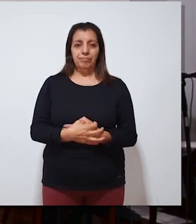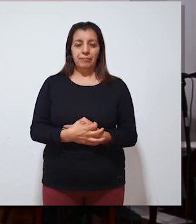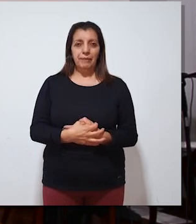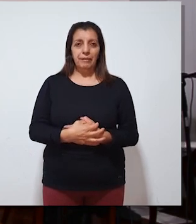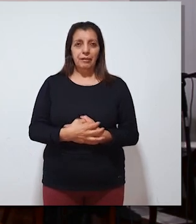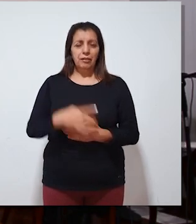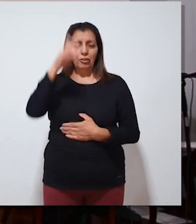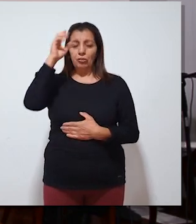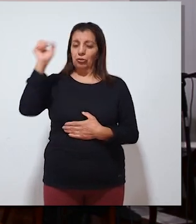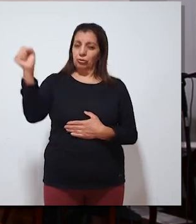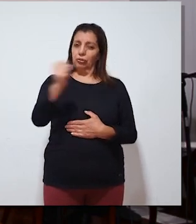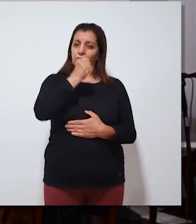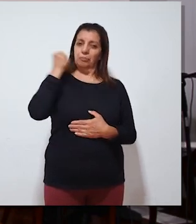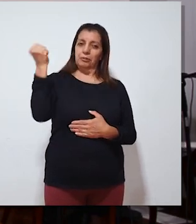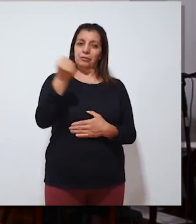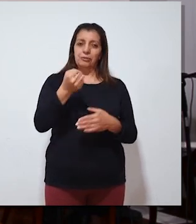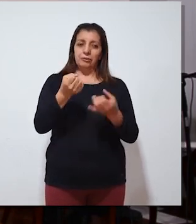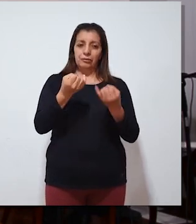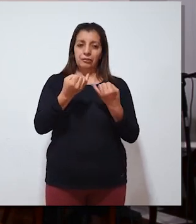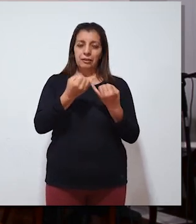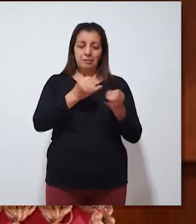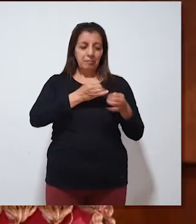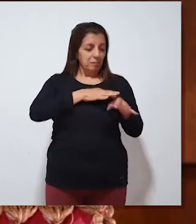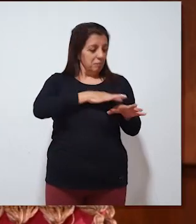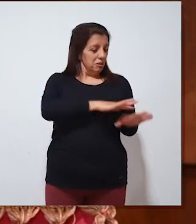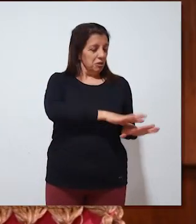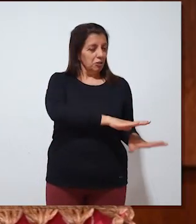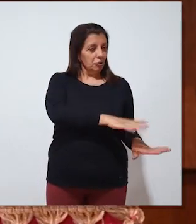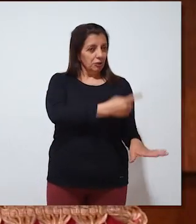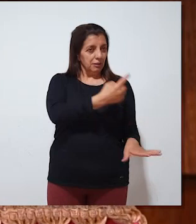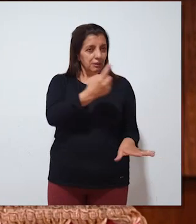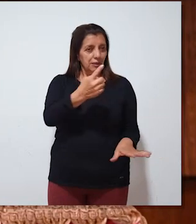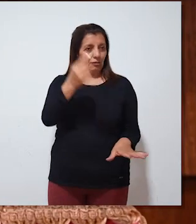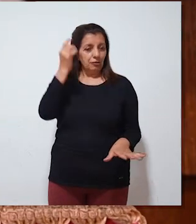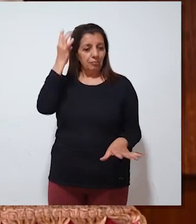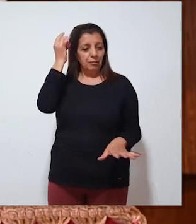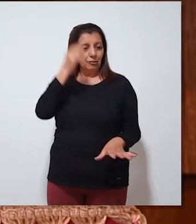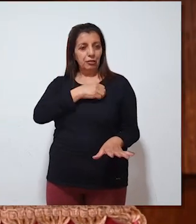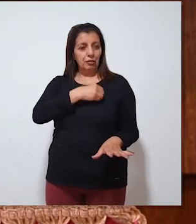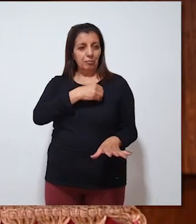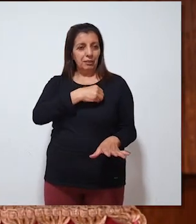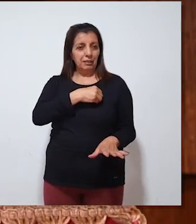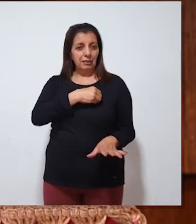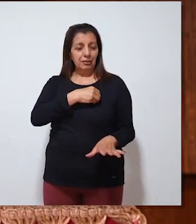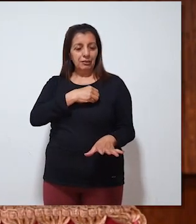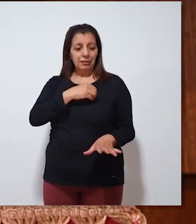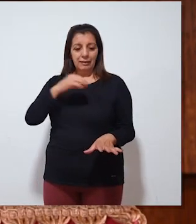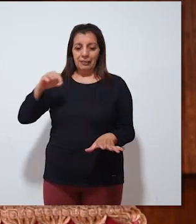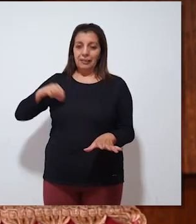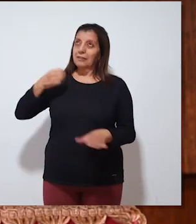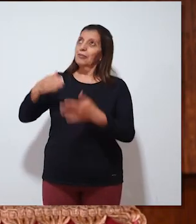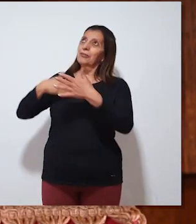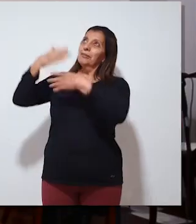Dios Todopoderoso, tenga misericordia de nosotros, perdone nuestros pecados y nos lleve a la